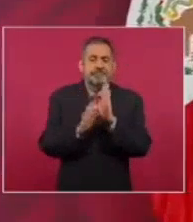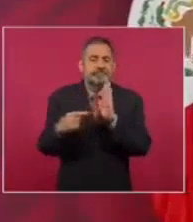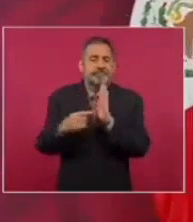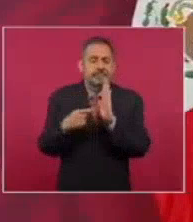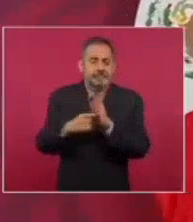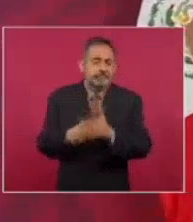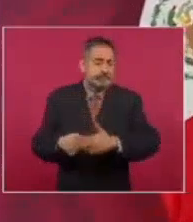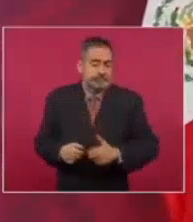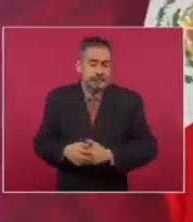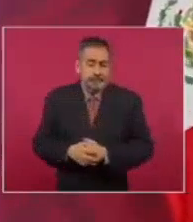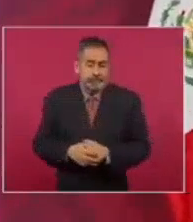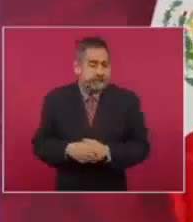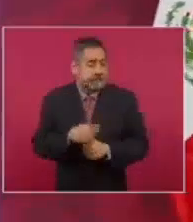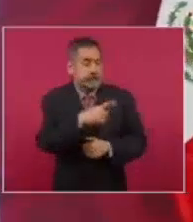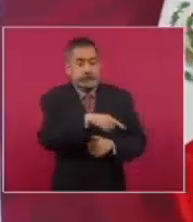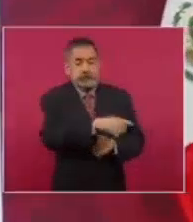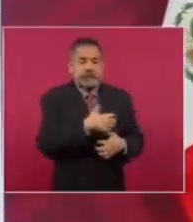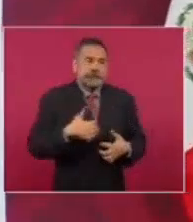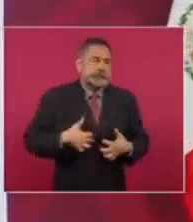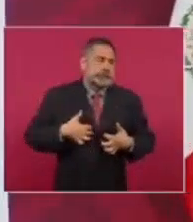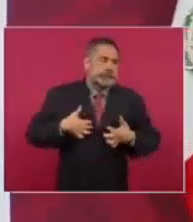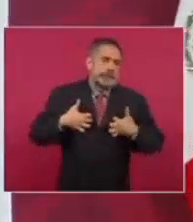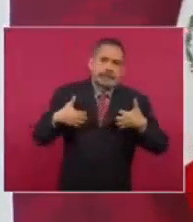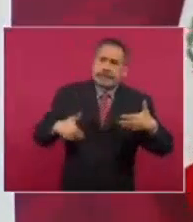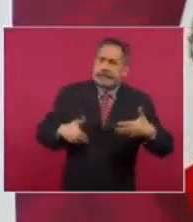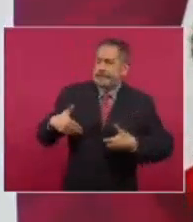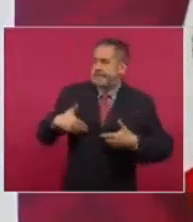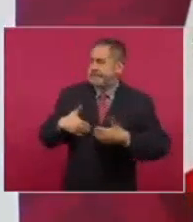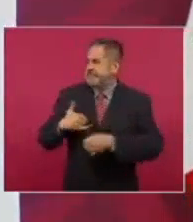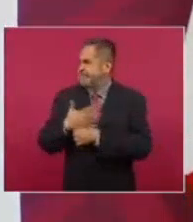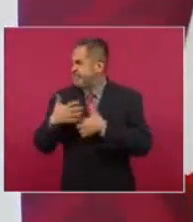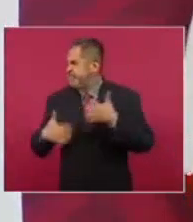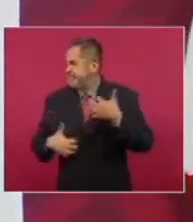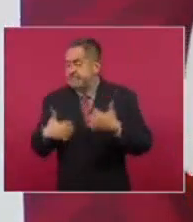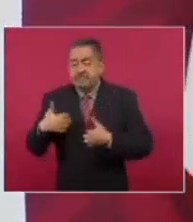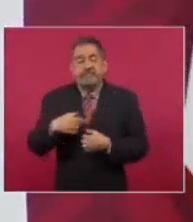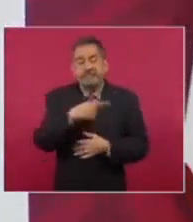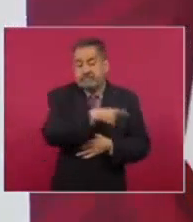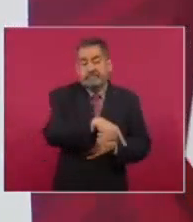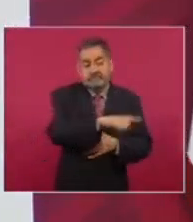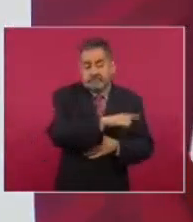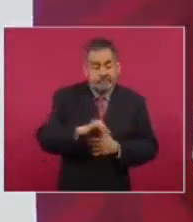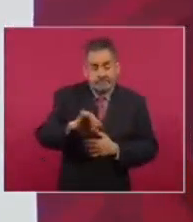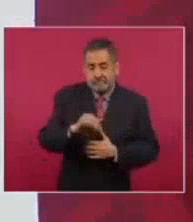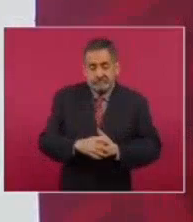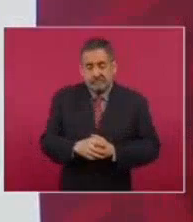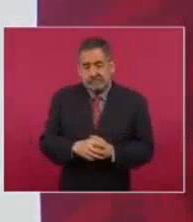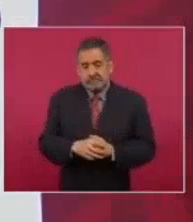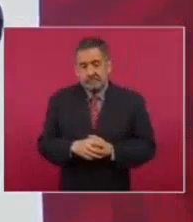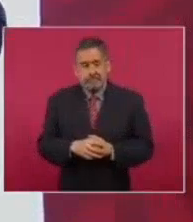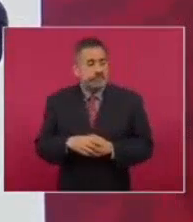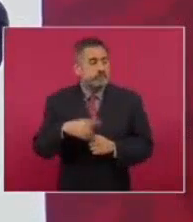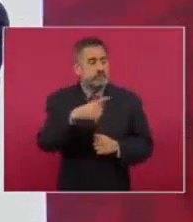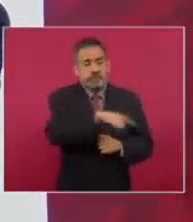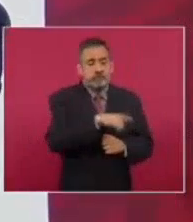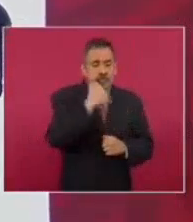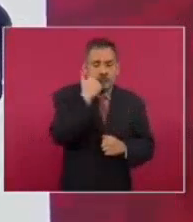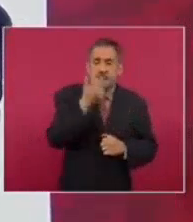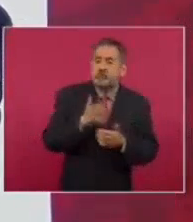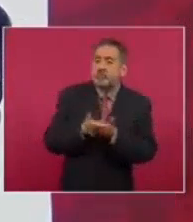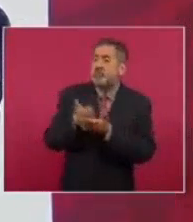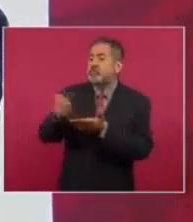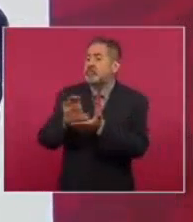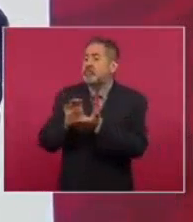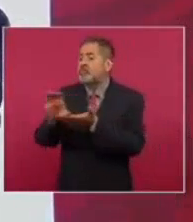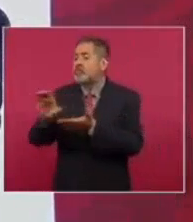Pero a ellos les molesta porque para ellos todo lo que se destina a los